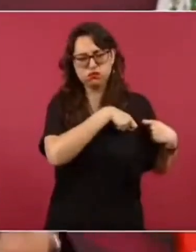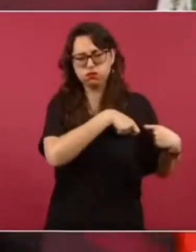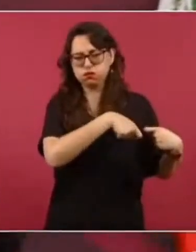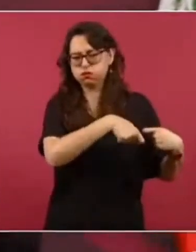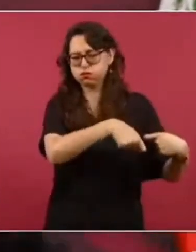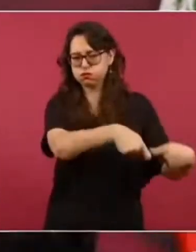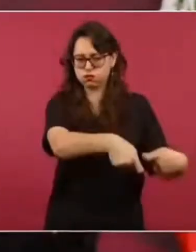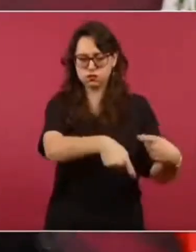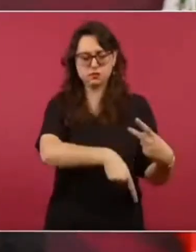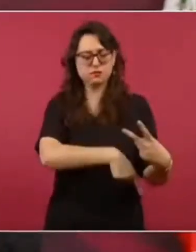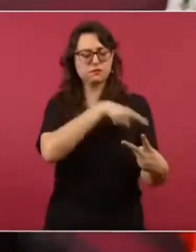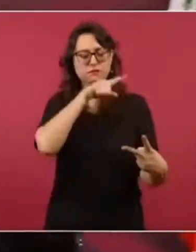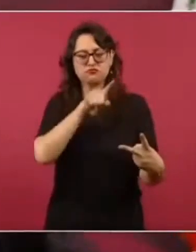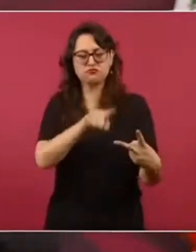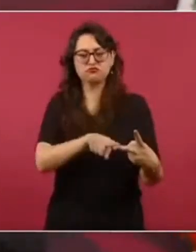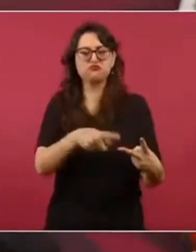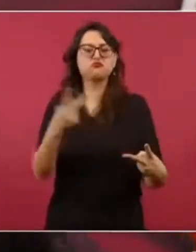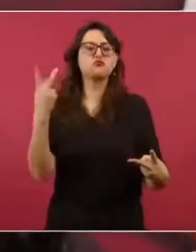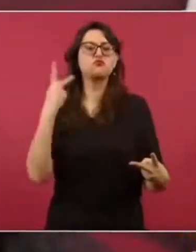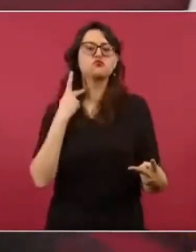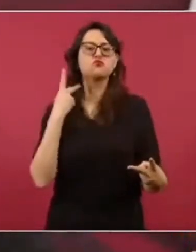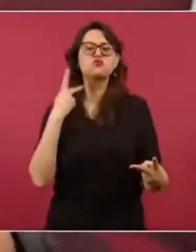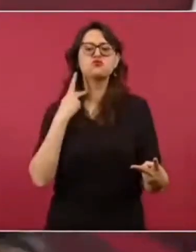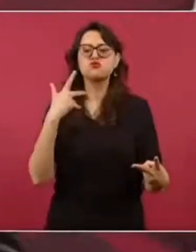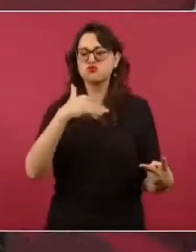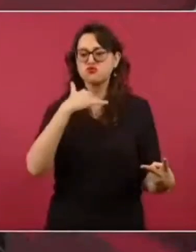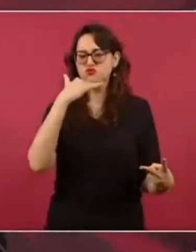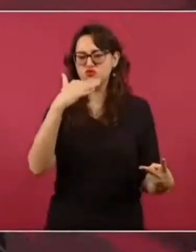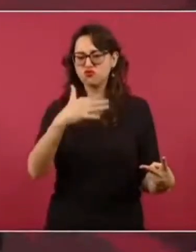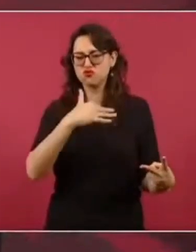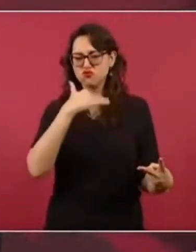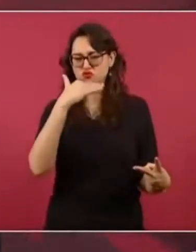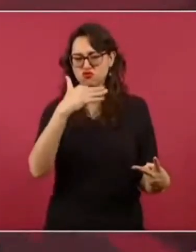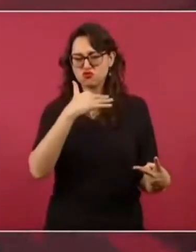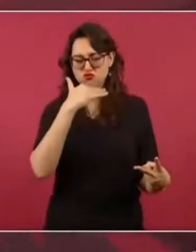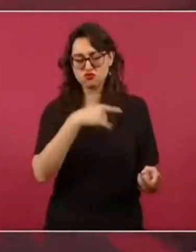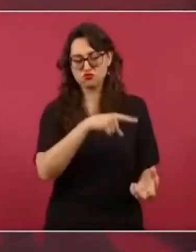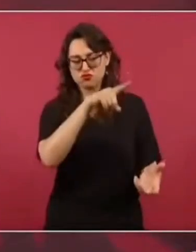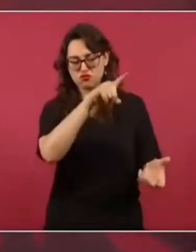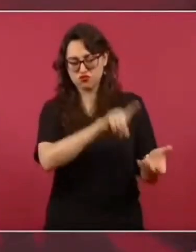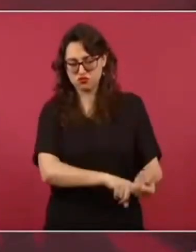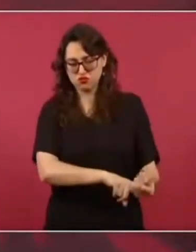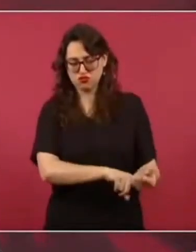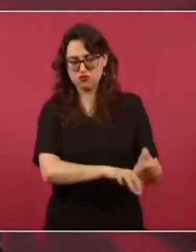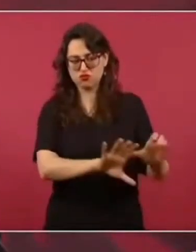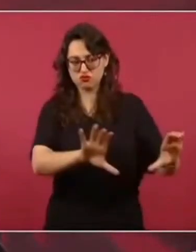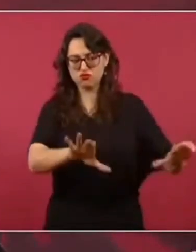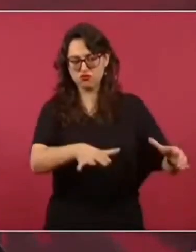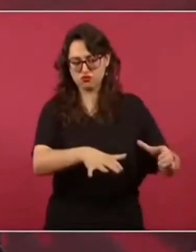que tienen el control de los medios de información.